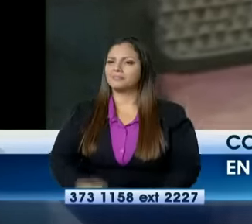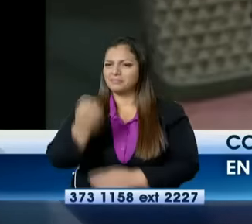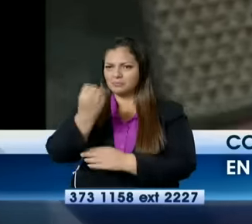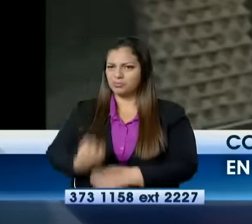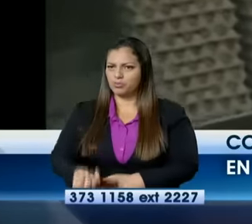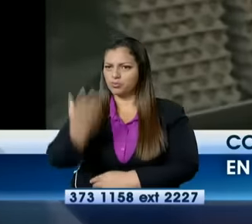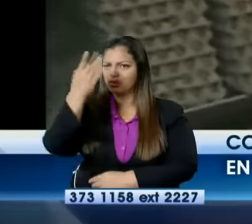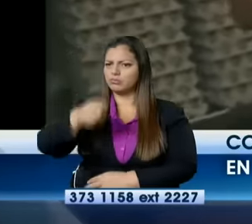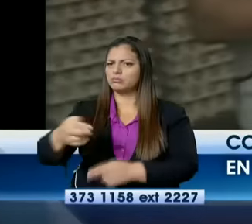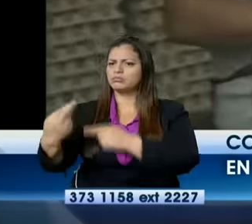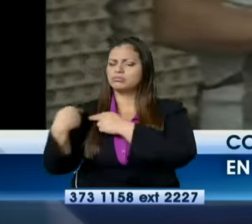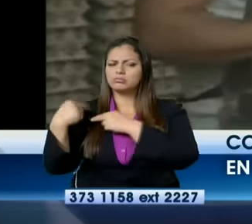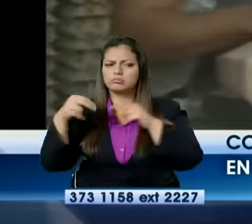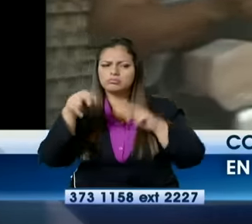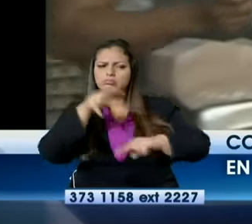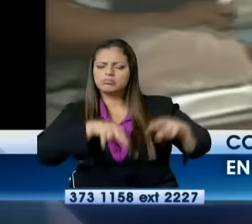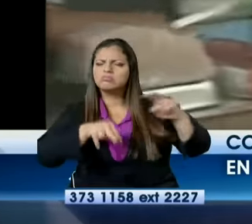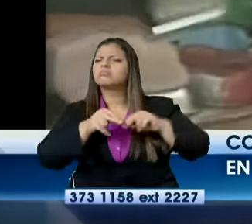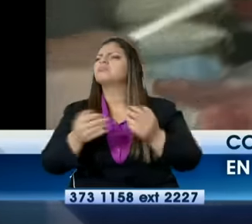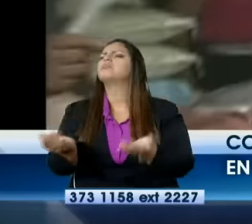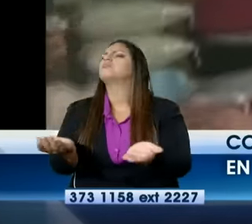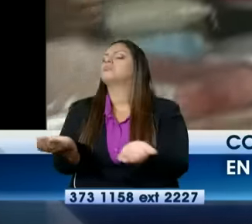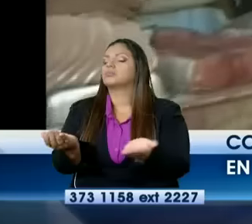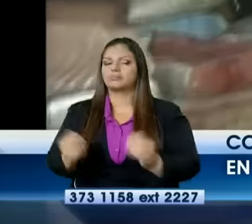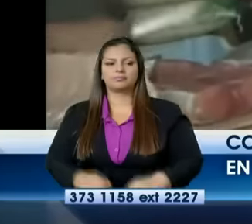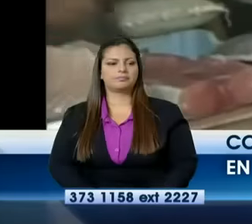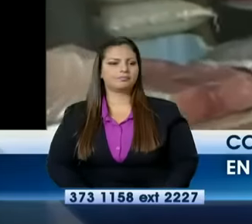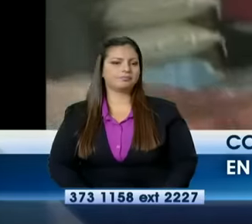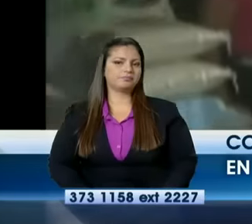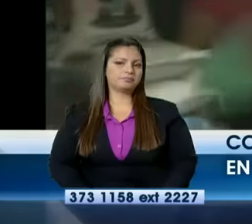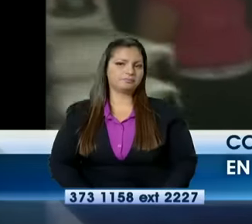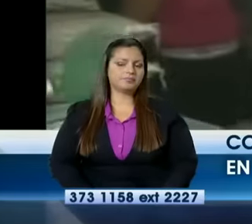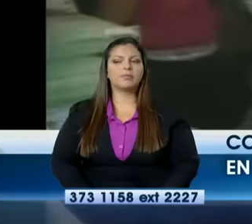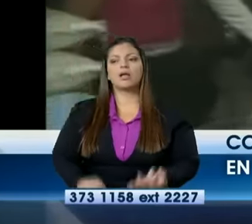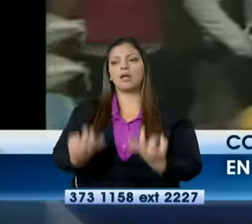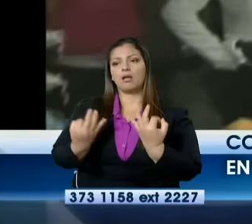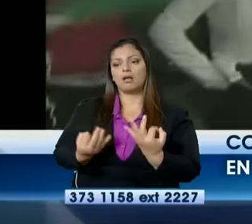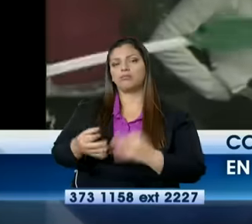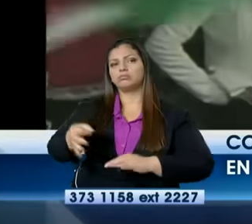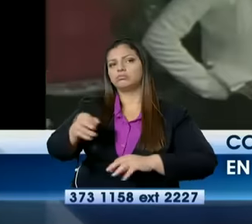van a controlar aquí? En este momento estamos haciendo un operativo de control de precios en todos los productos de